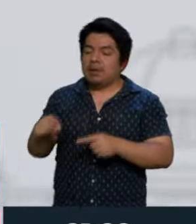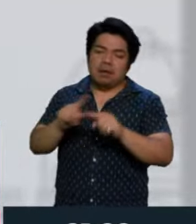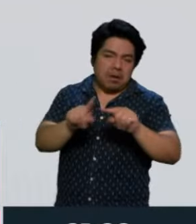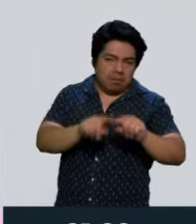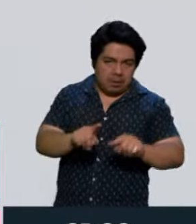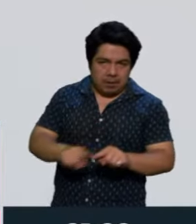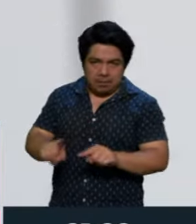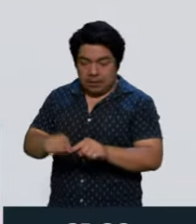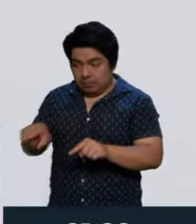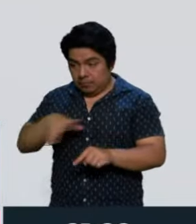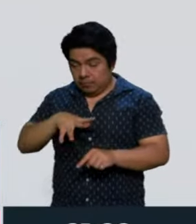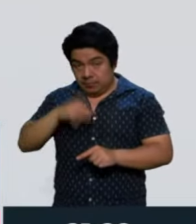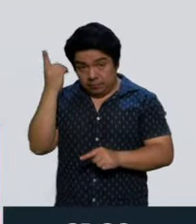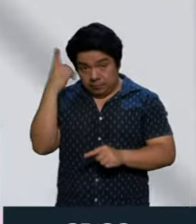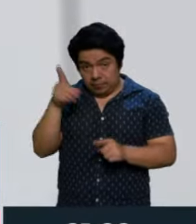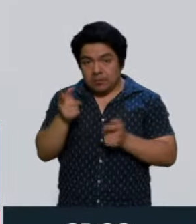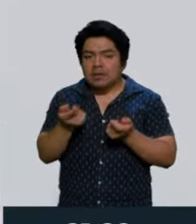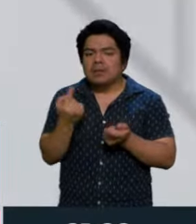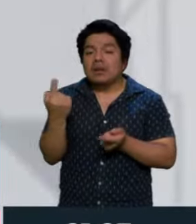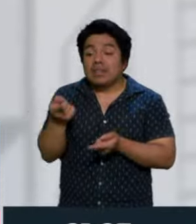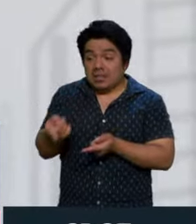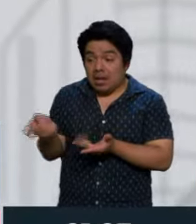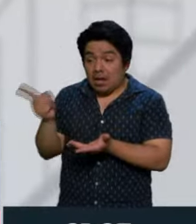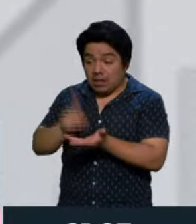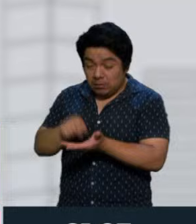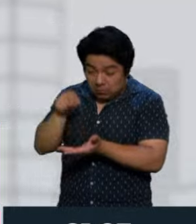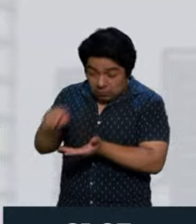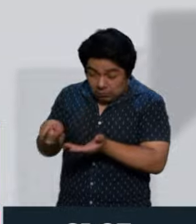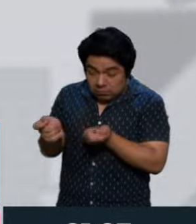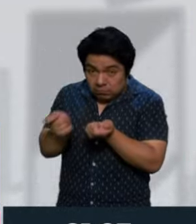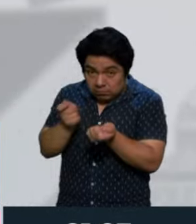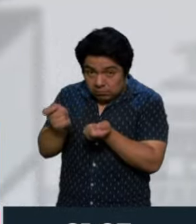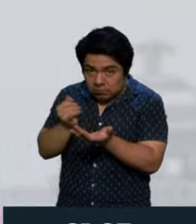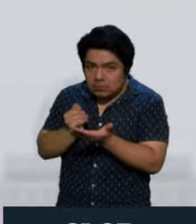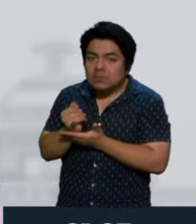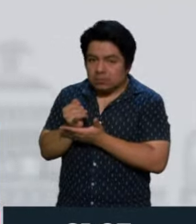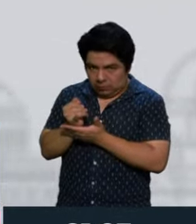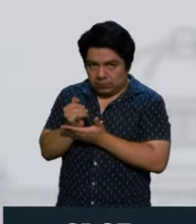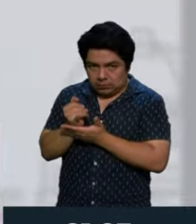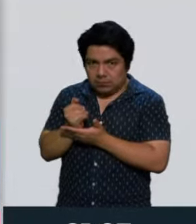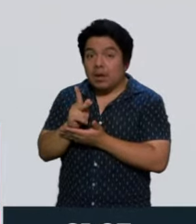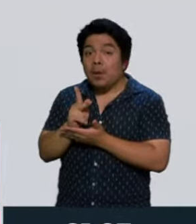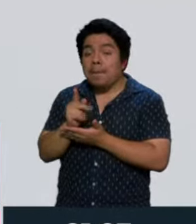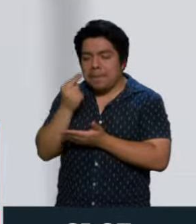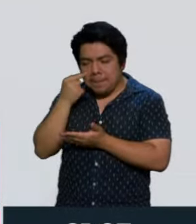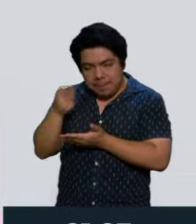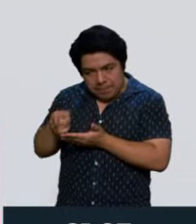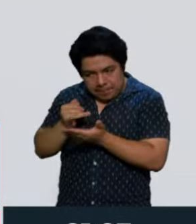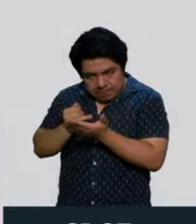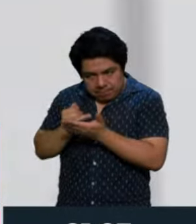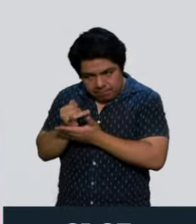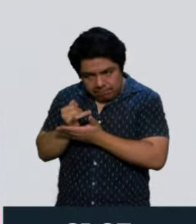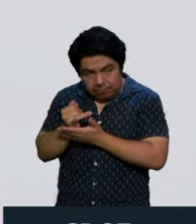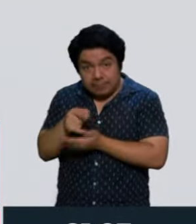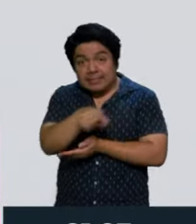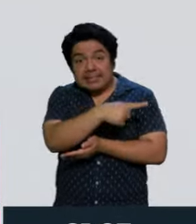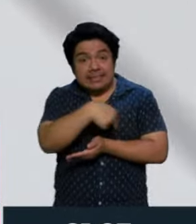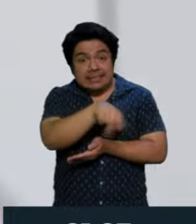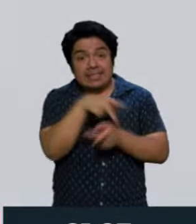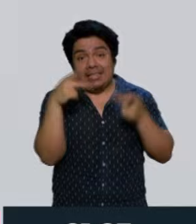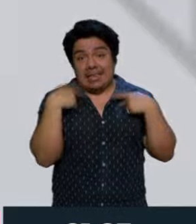te deben tomar decisiones estratégicas siempre mirando por que esas decisiones beneficien a la